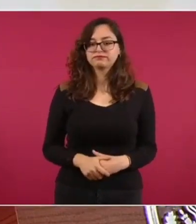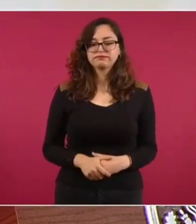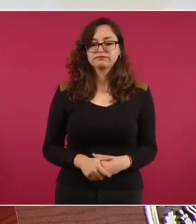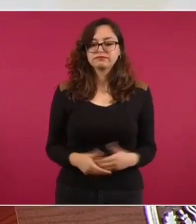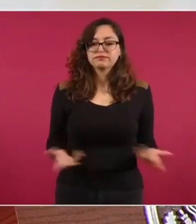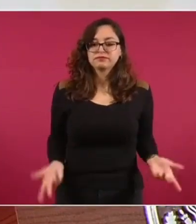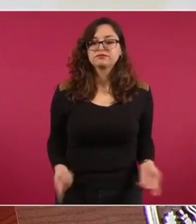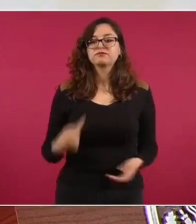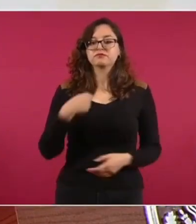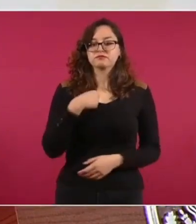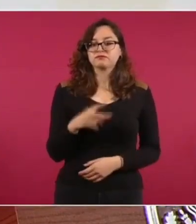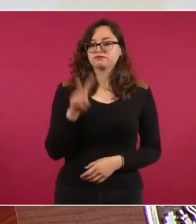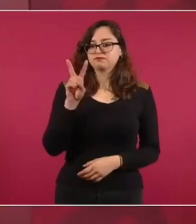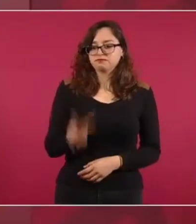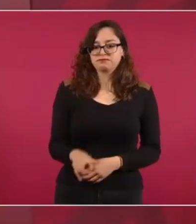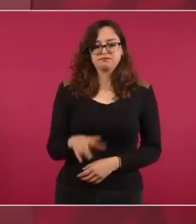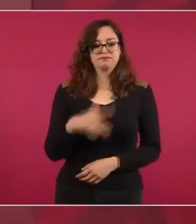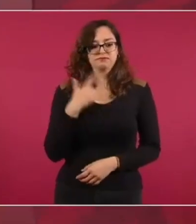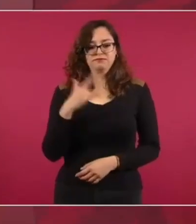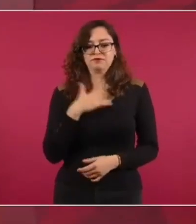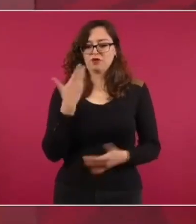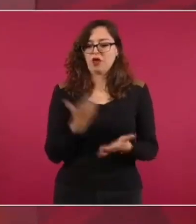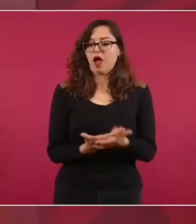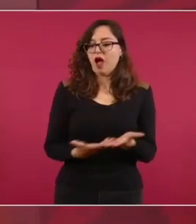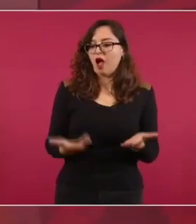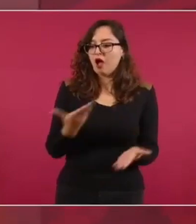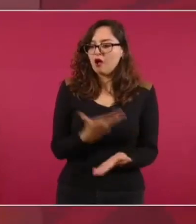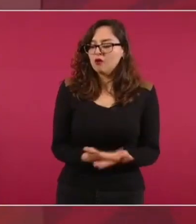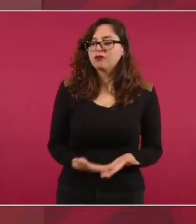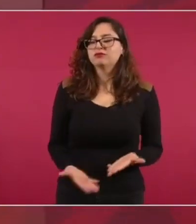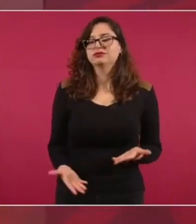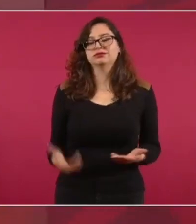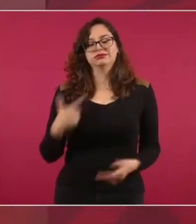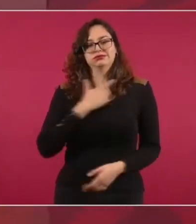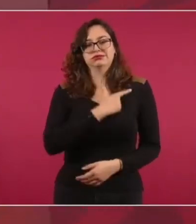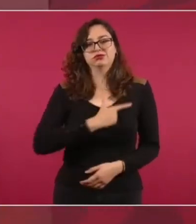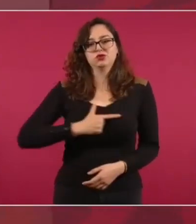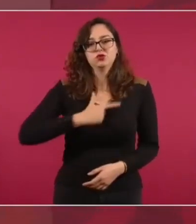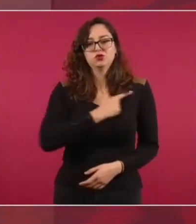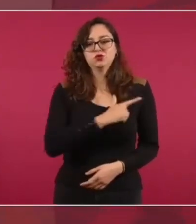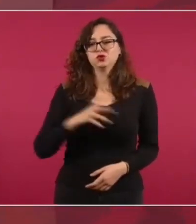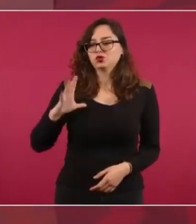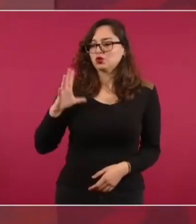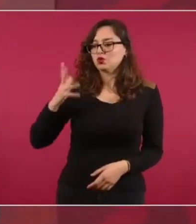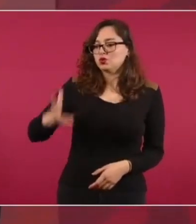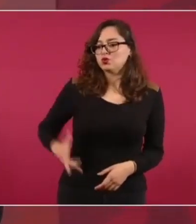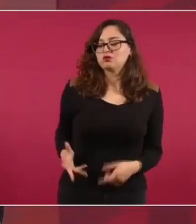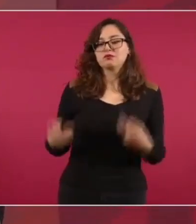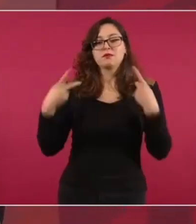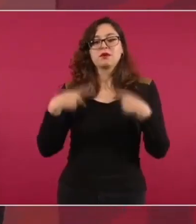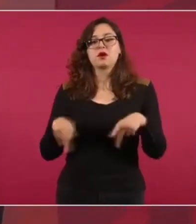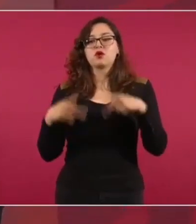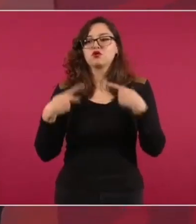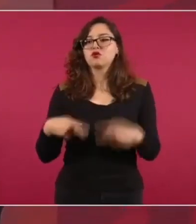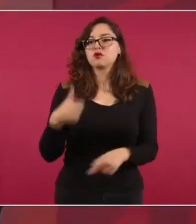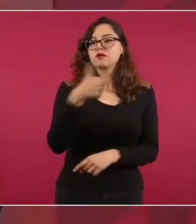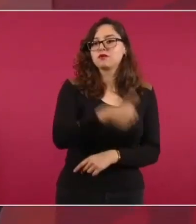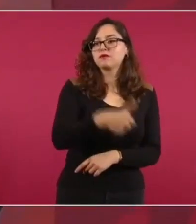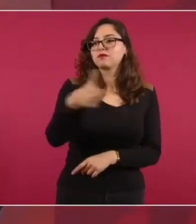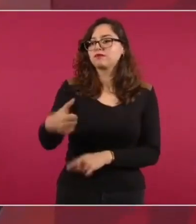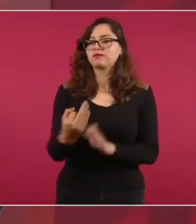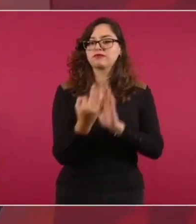está haciendo es entregar de manera directa. Ya vamos a terminar las